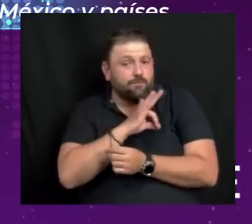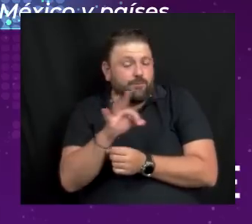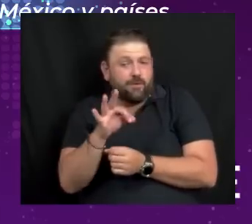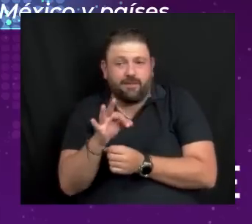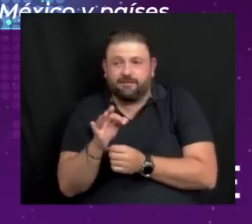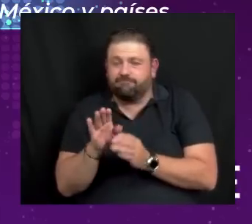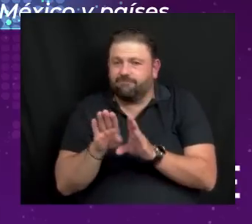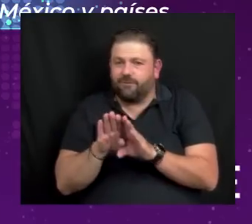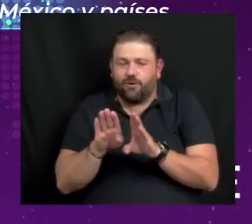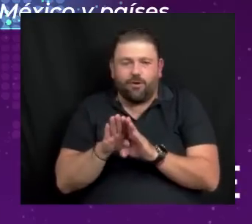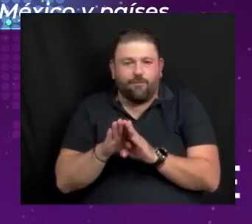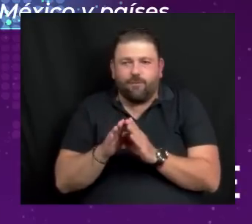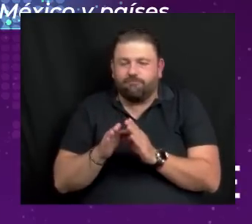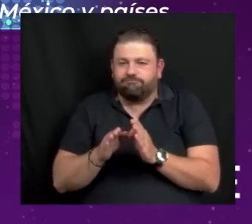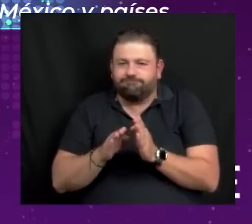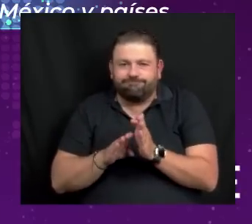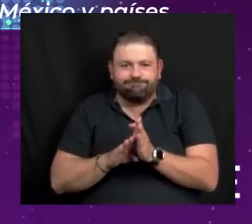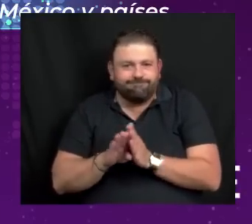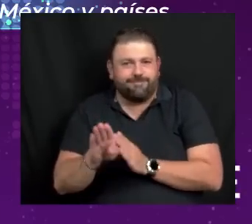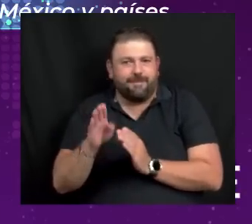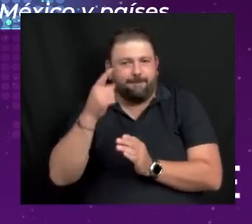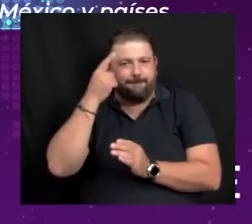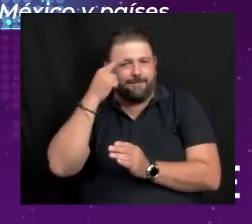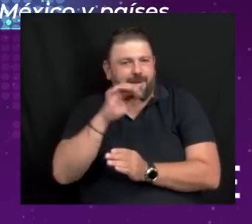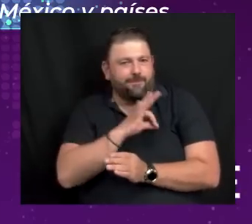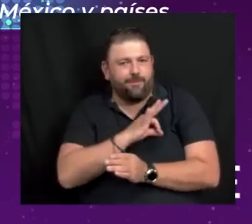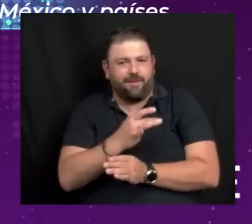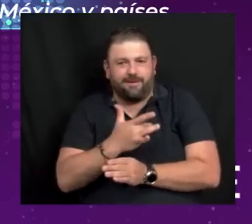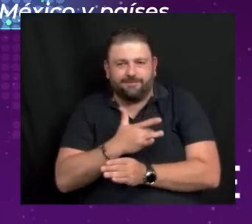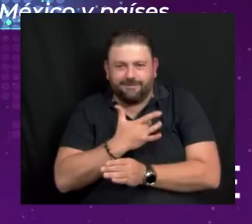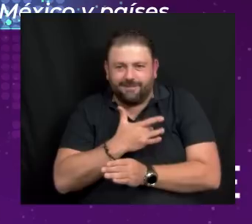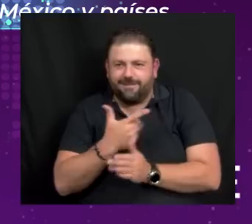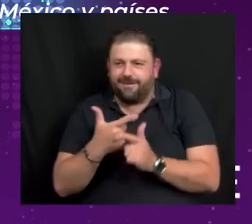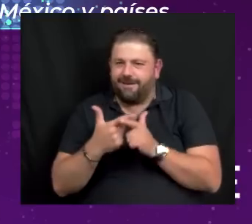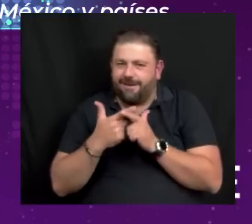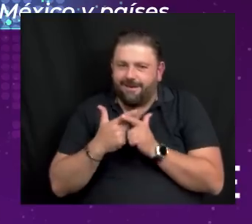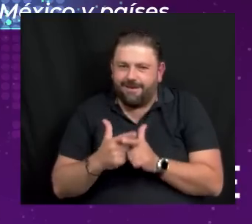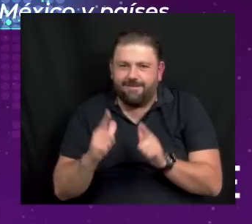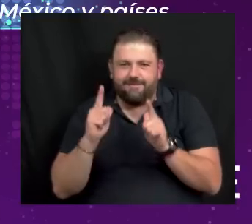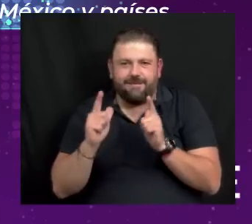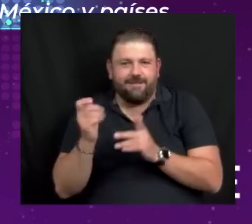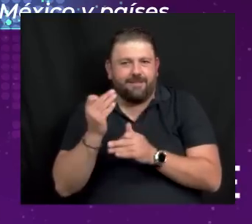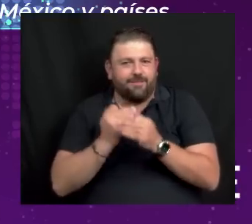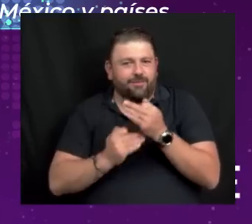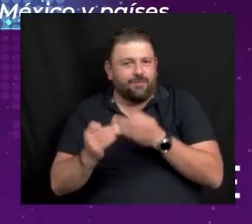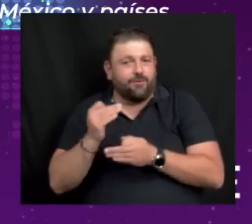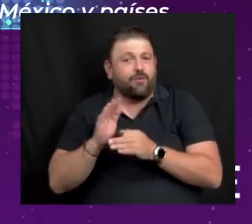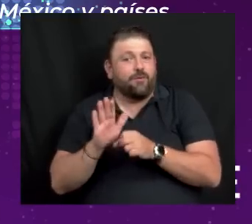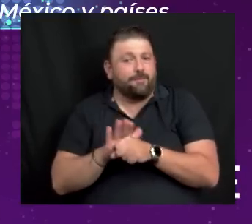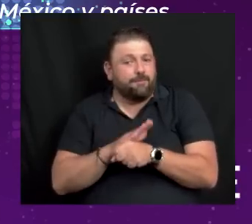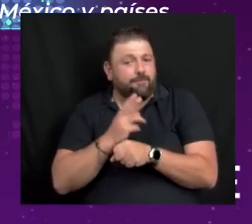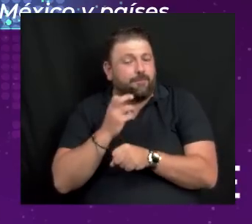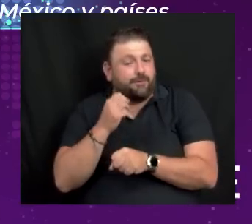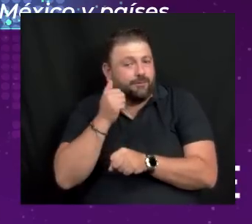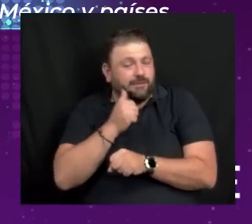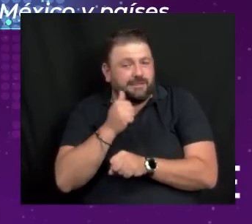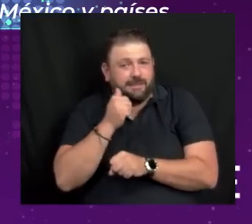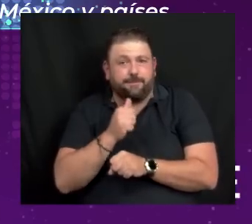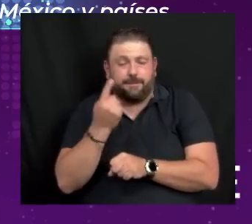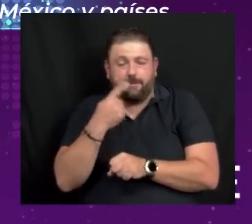así, esa libertad que tanto deseas, que tanto anhelas. Y bueno, para ello, pues, si tenemos ahí la imagen, creo que ya